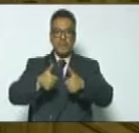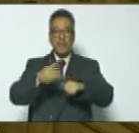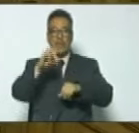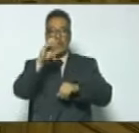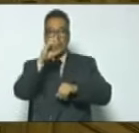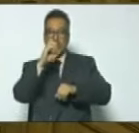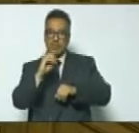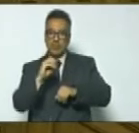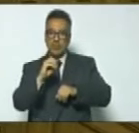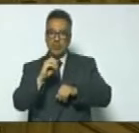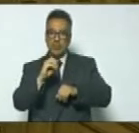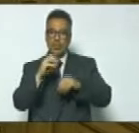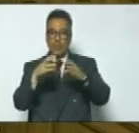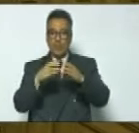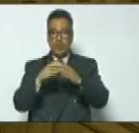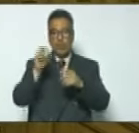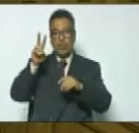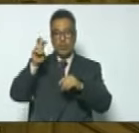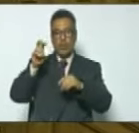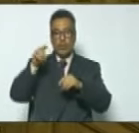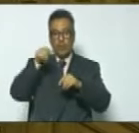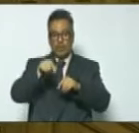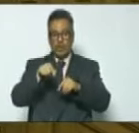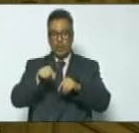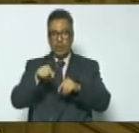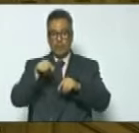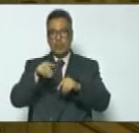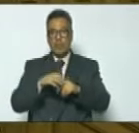cero, con un equipo nuevo prácticamente.